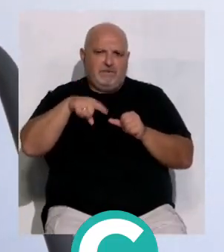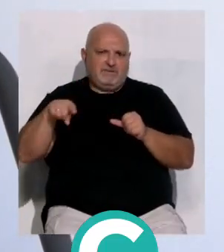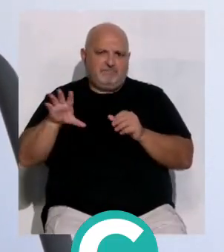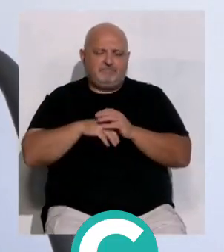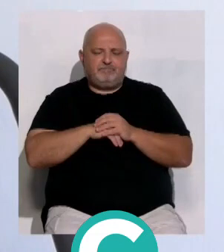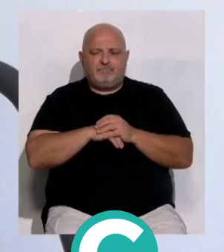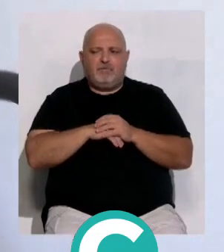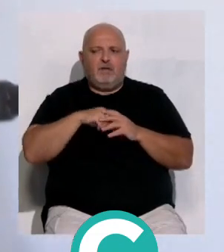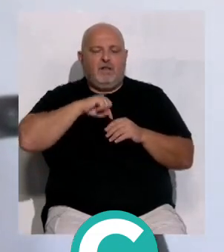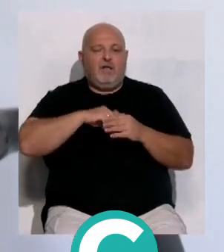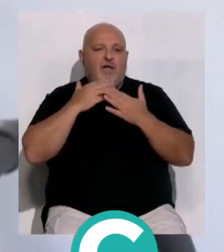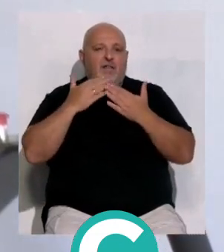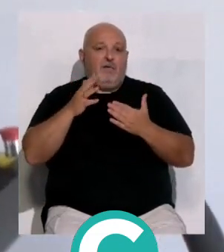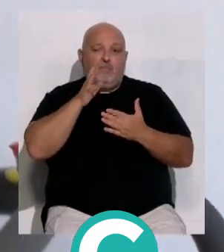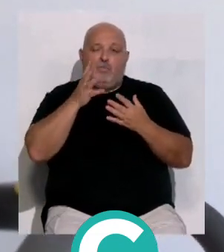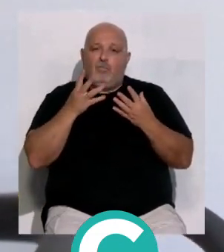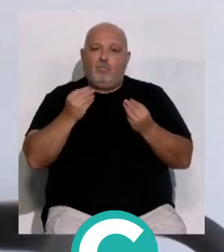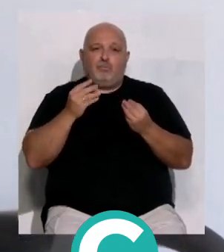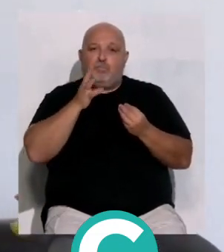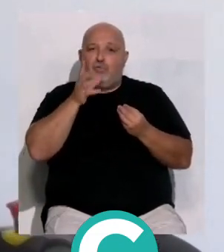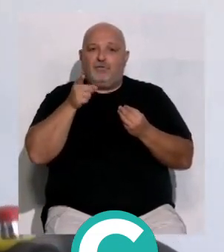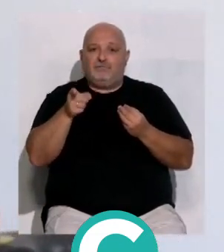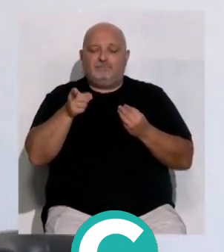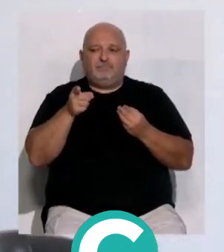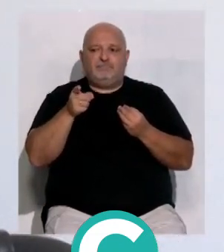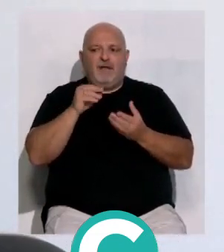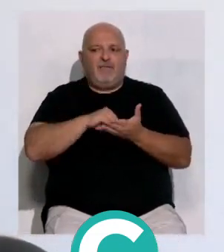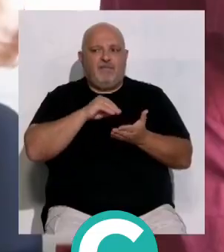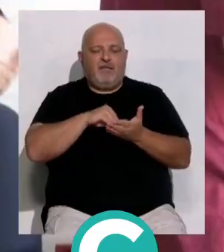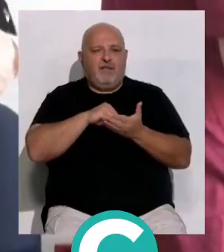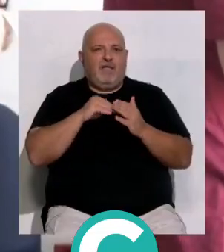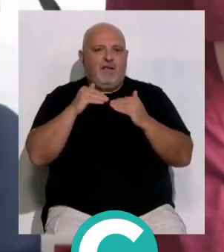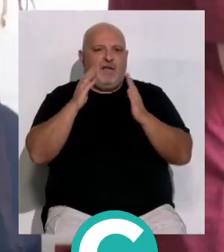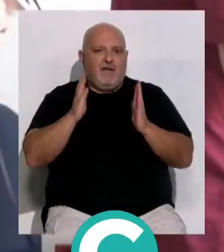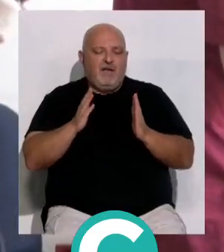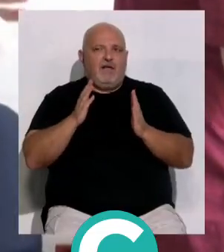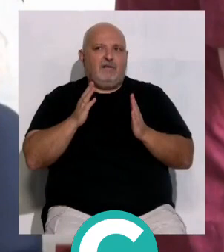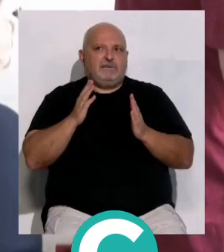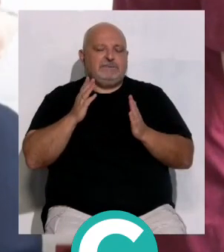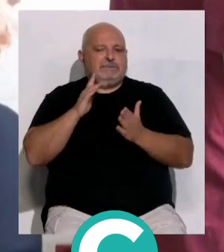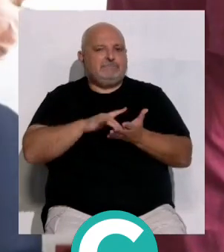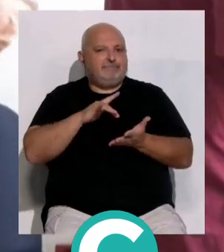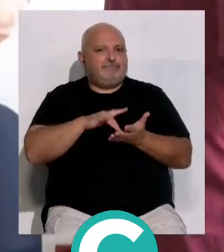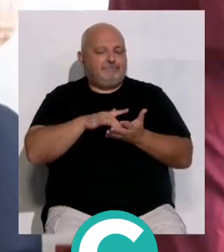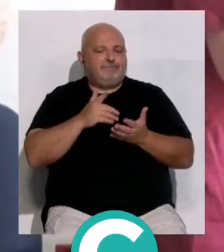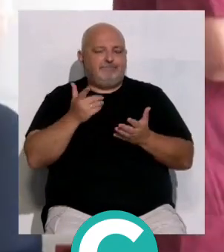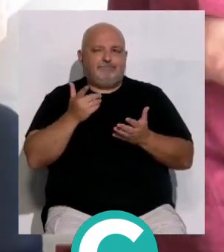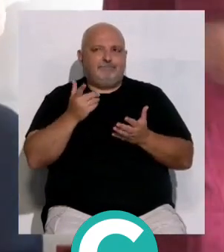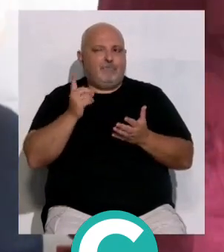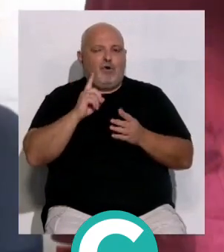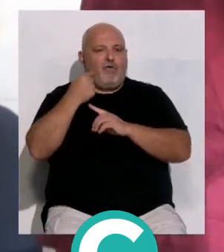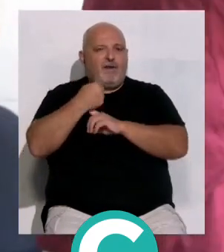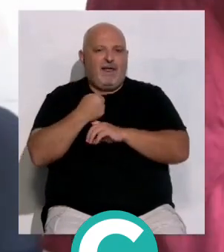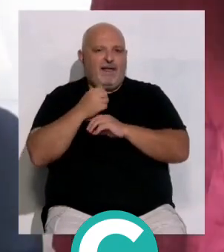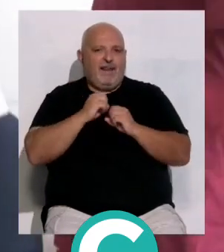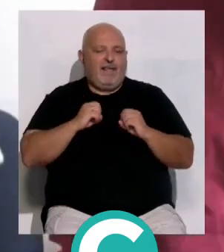La verdad es que tenemos que agradecerlo muchísimo porque hay a veces que en casa, bueno, con la rutina y tal, pues no te obligas